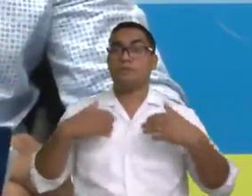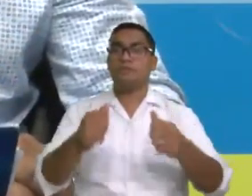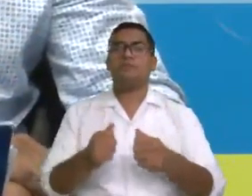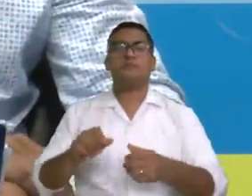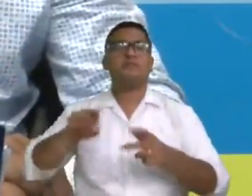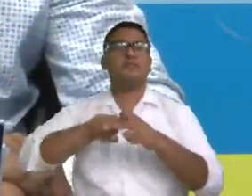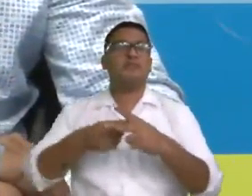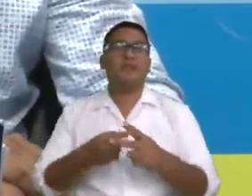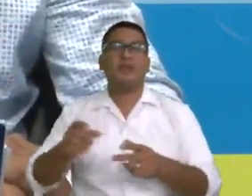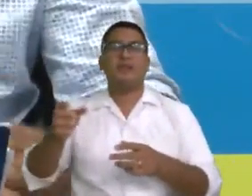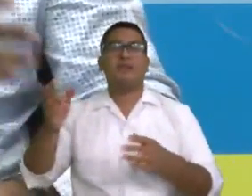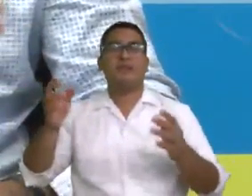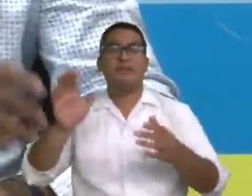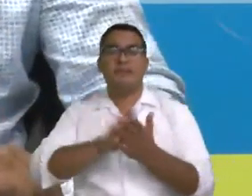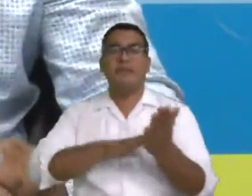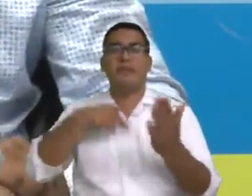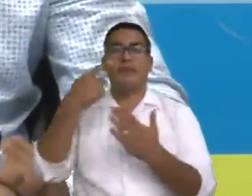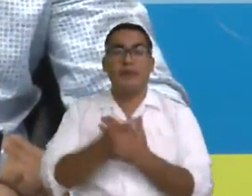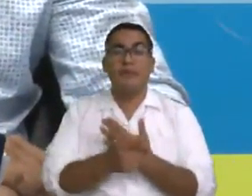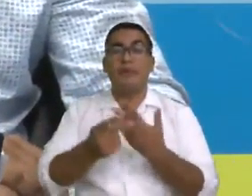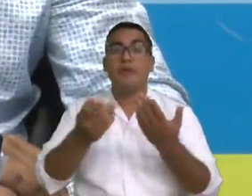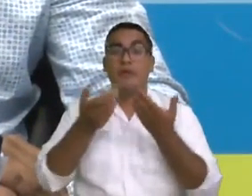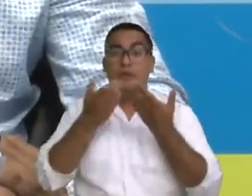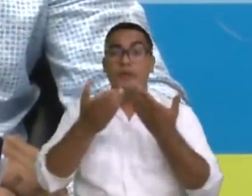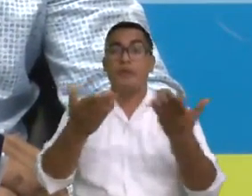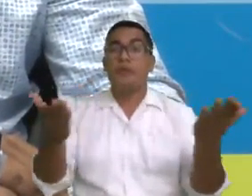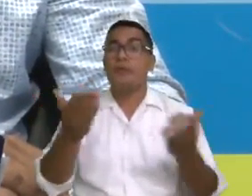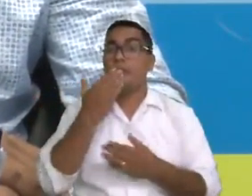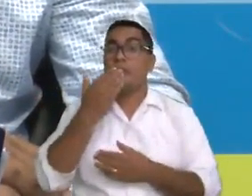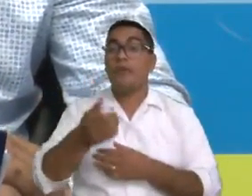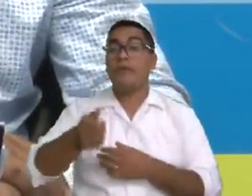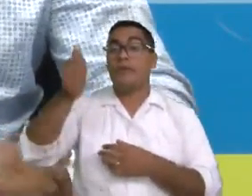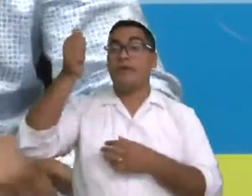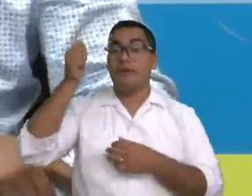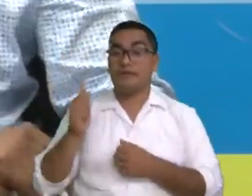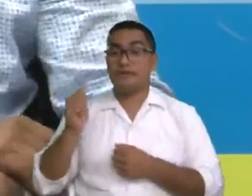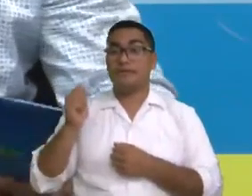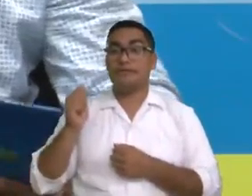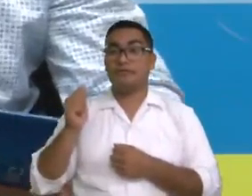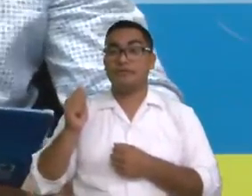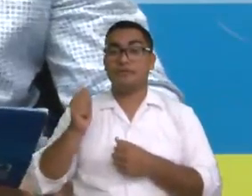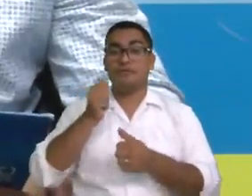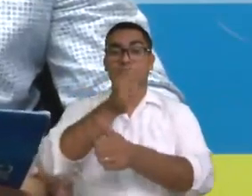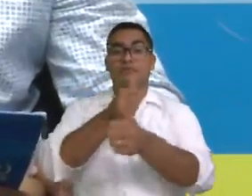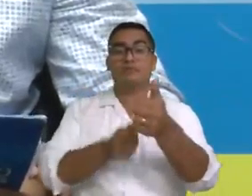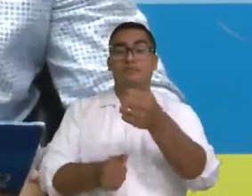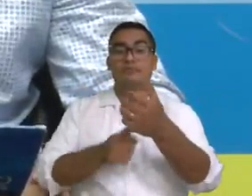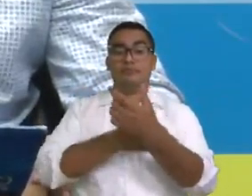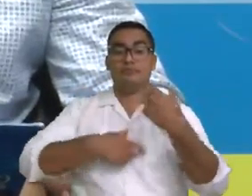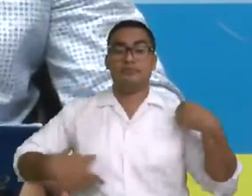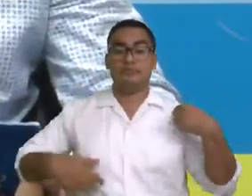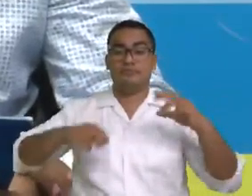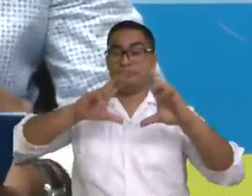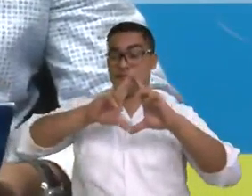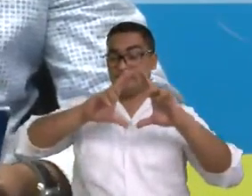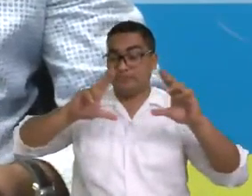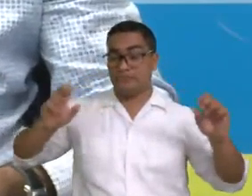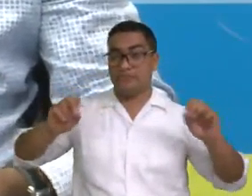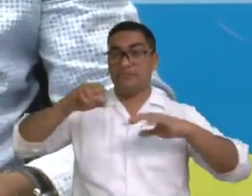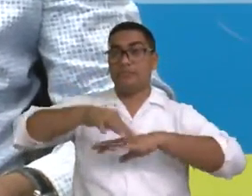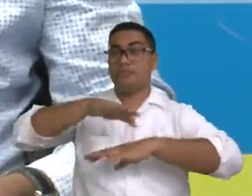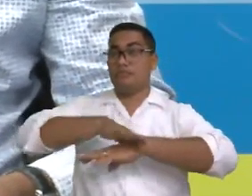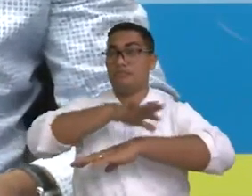este programa con una buena noticia, a pesar de que ayer ya la vicepresidenta de la República informó sobre el primer